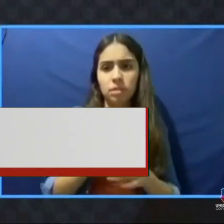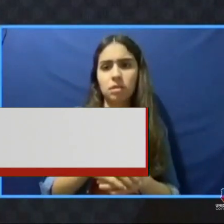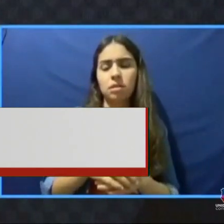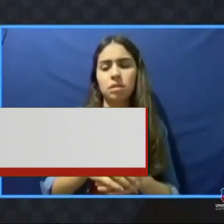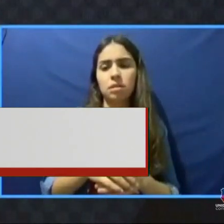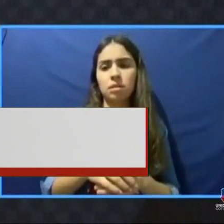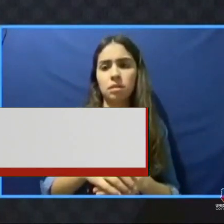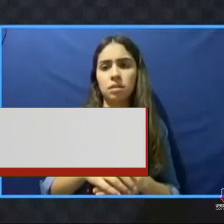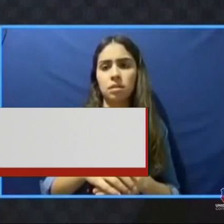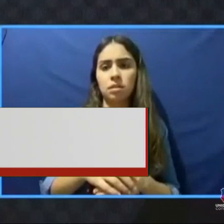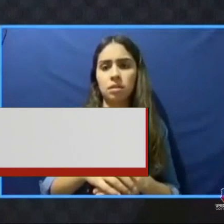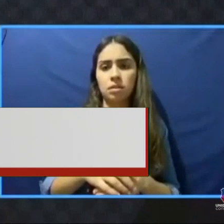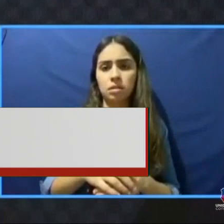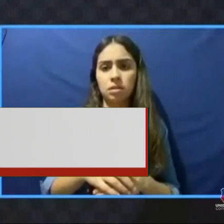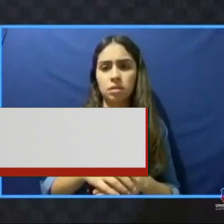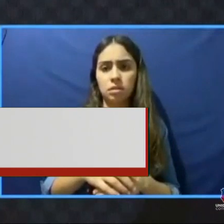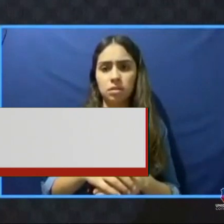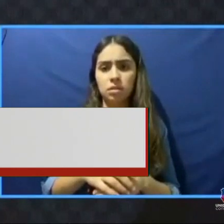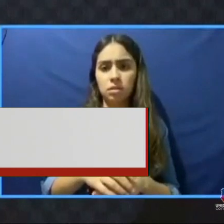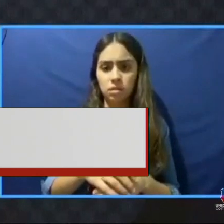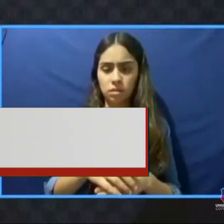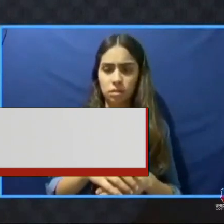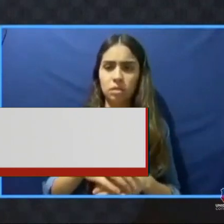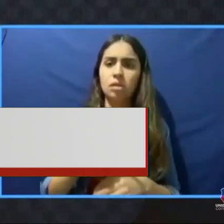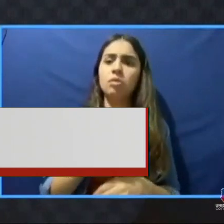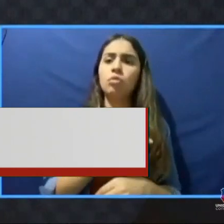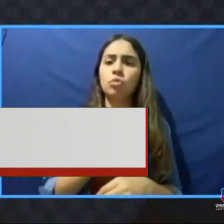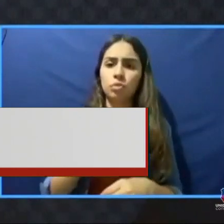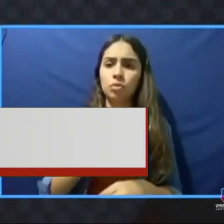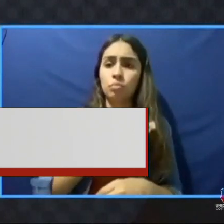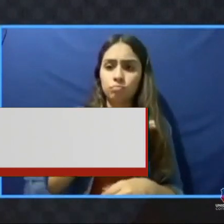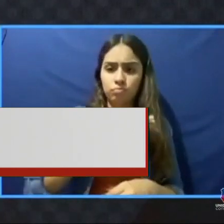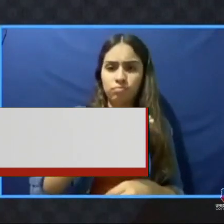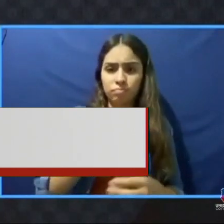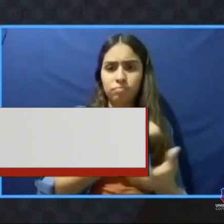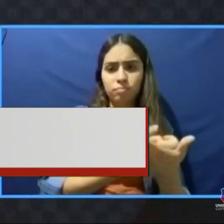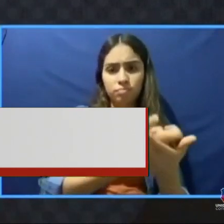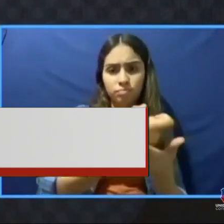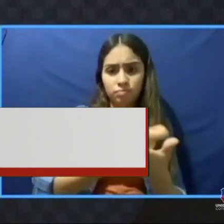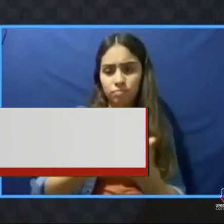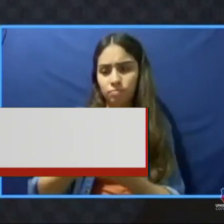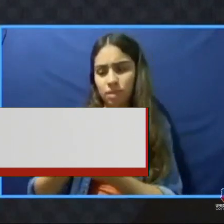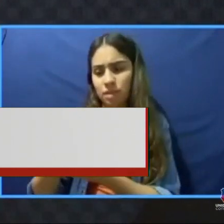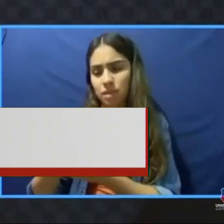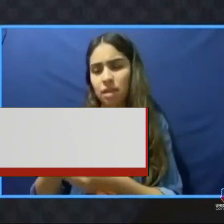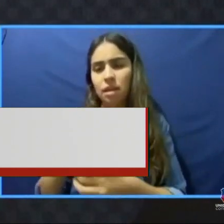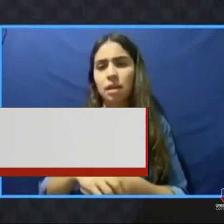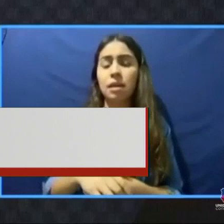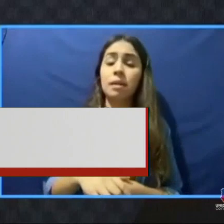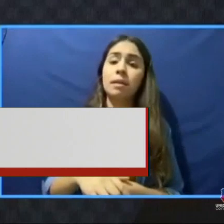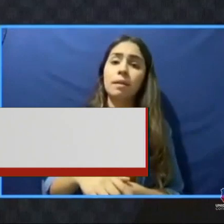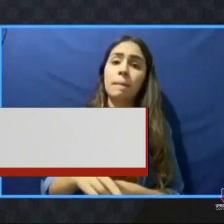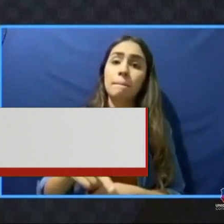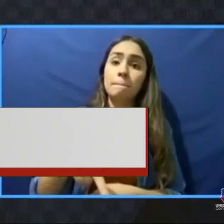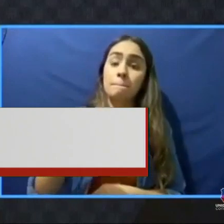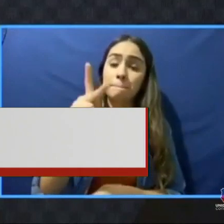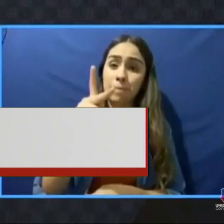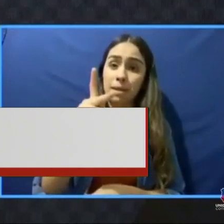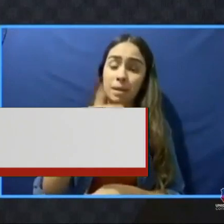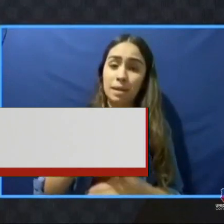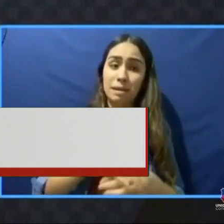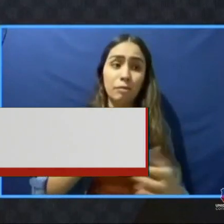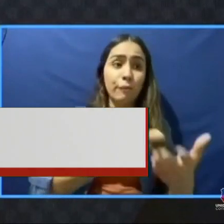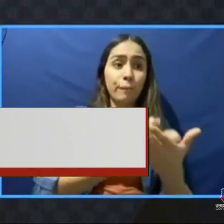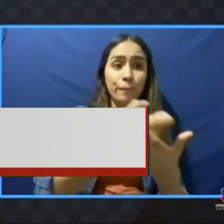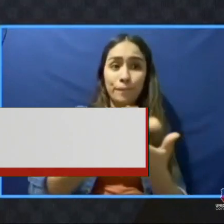mismos ingresos propios del Estado a lo largo de un año. Obviamente, este tipo de deudas no pueden trascender